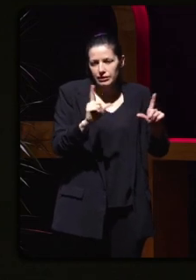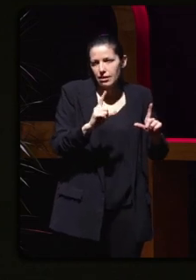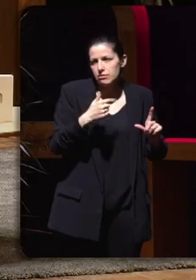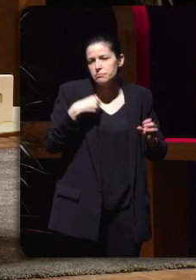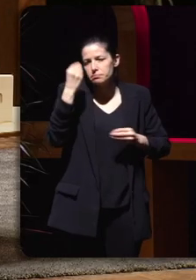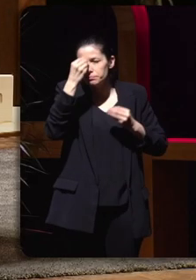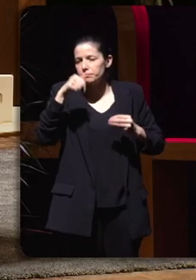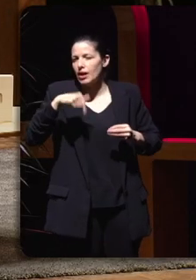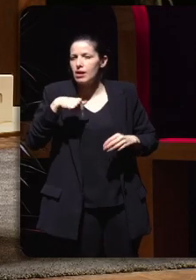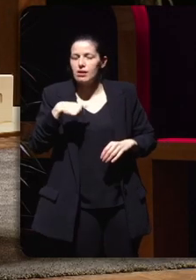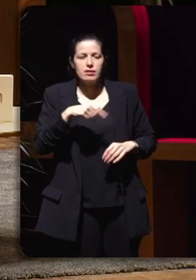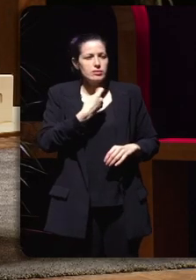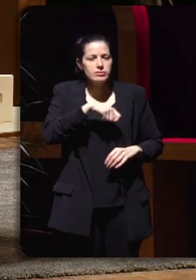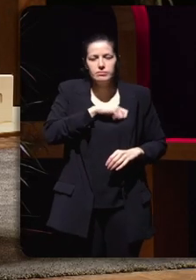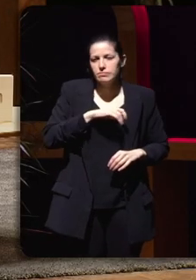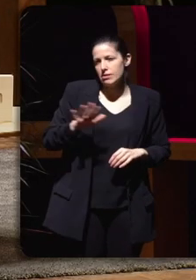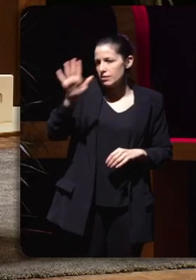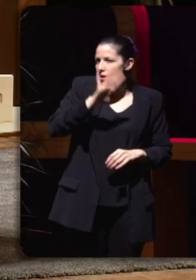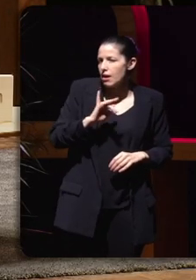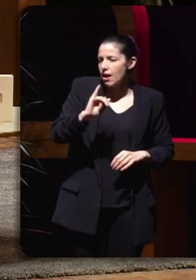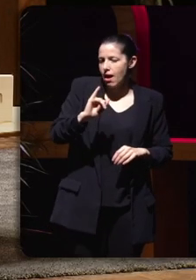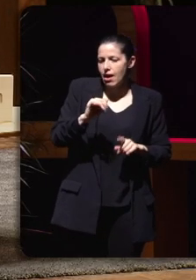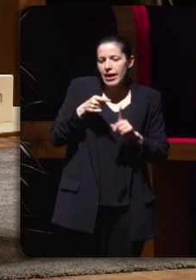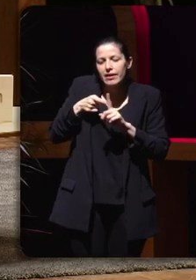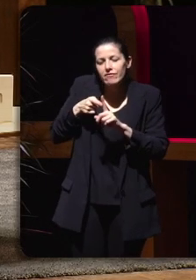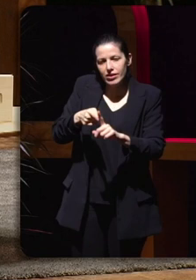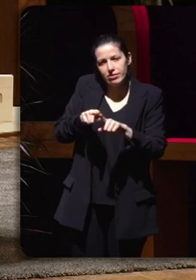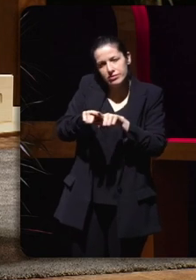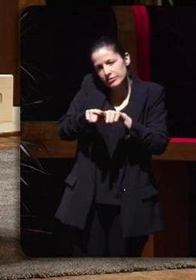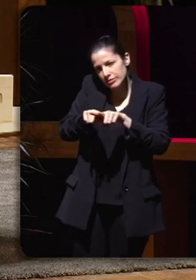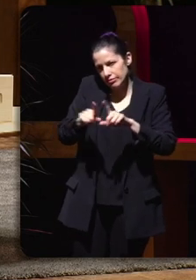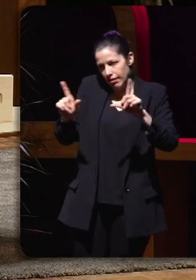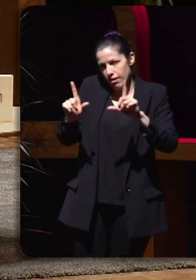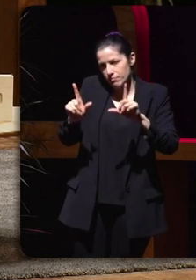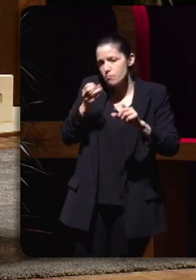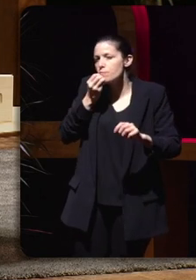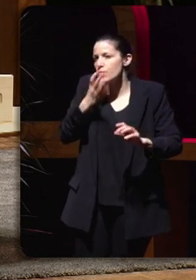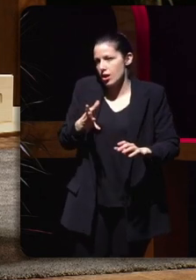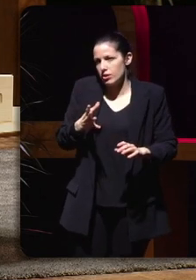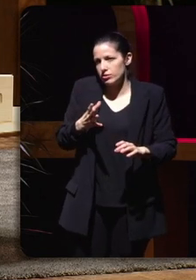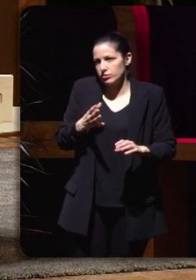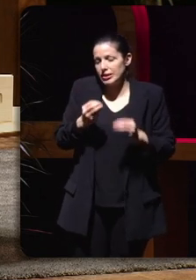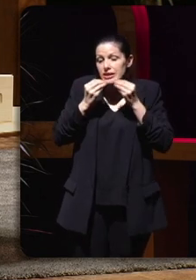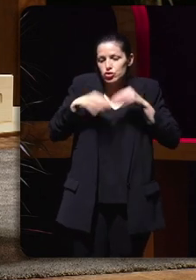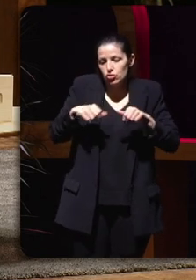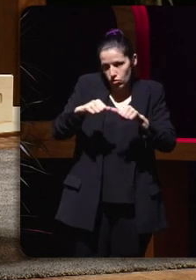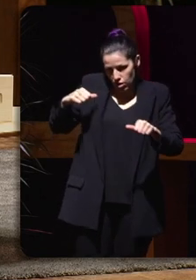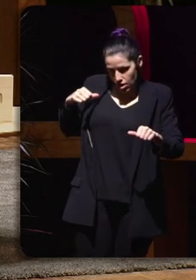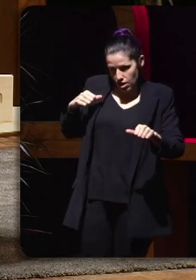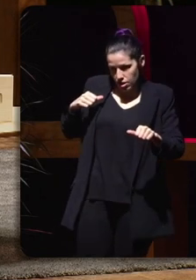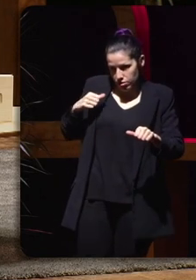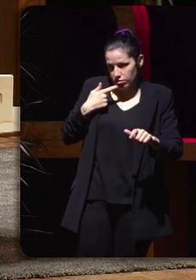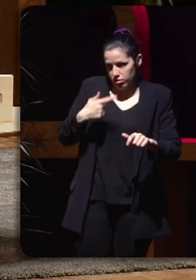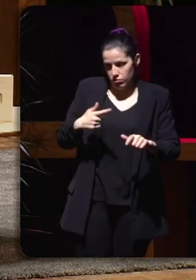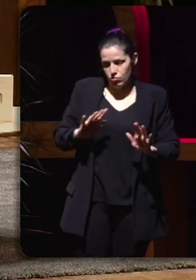buenos referentes de crítica televisiva pero hay que bueno referentes históricos quiero decir